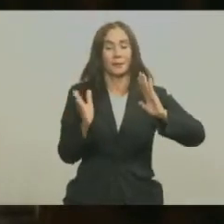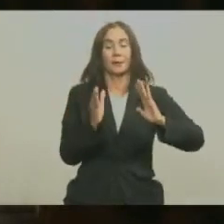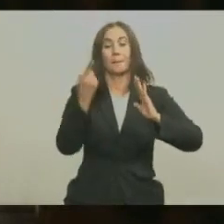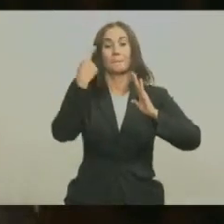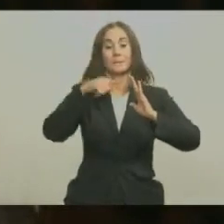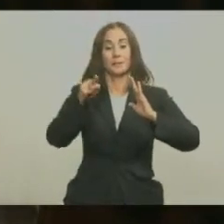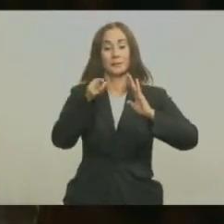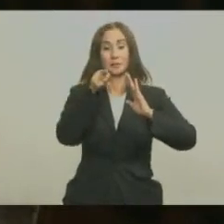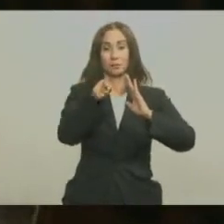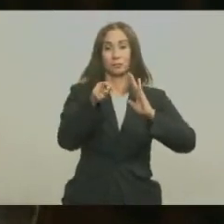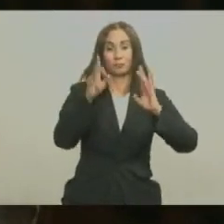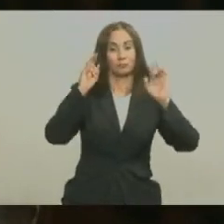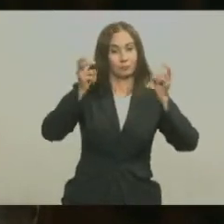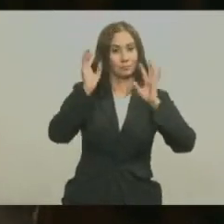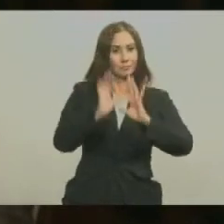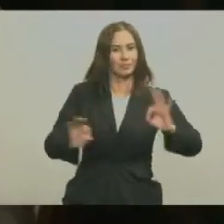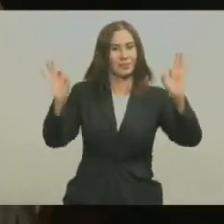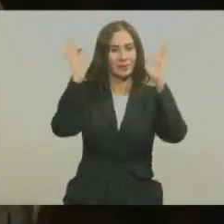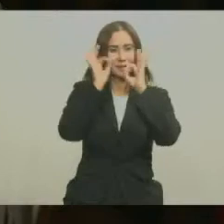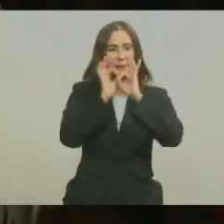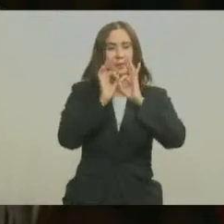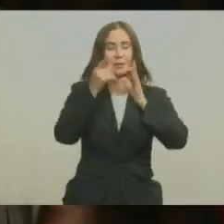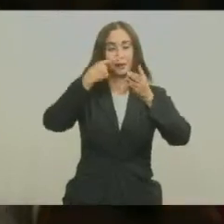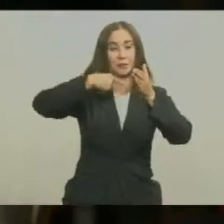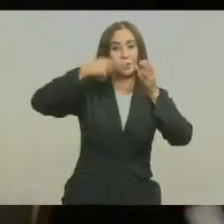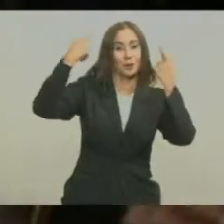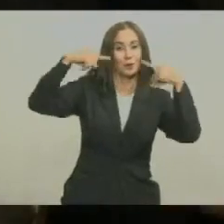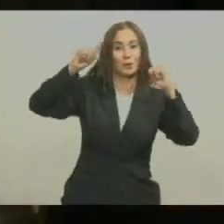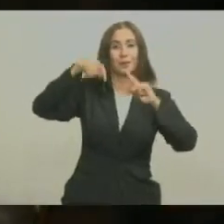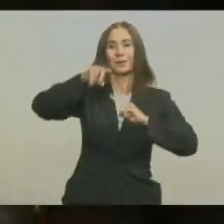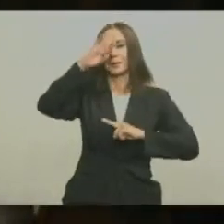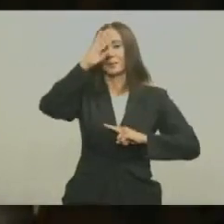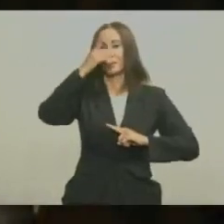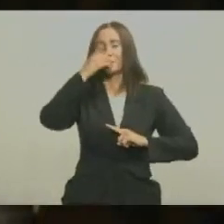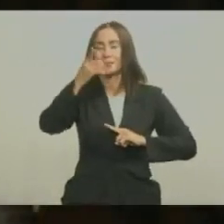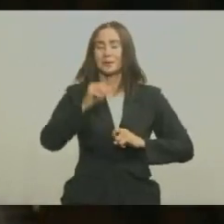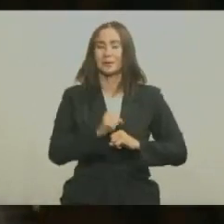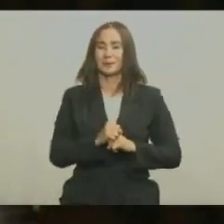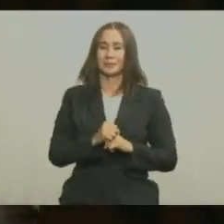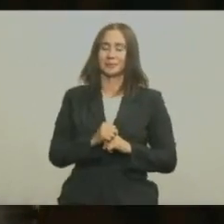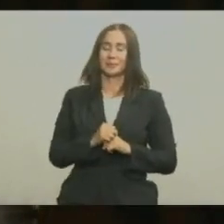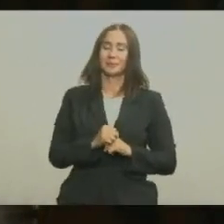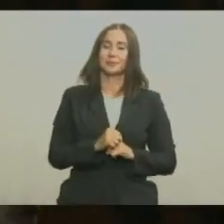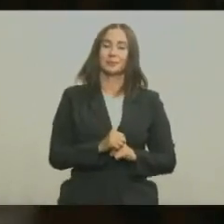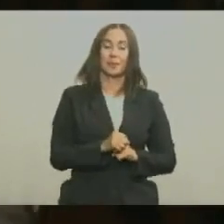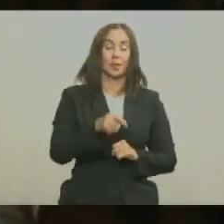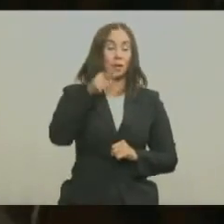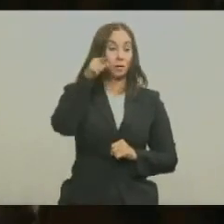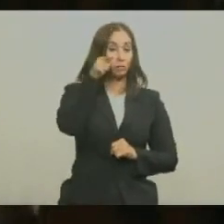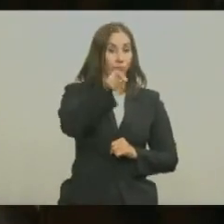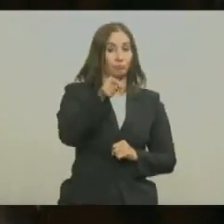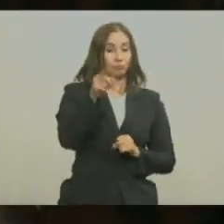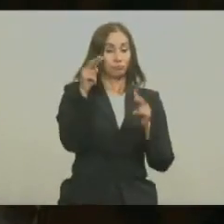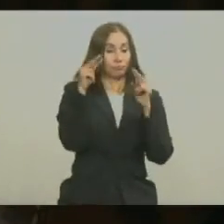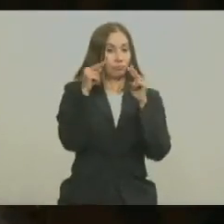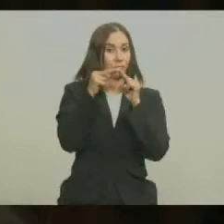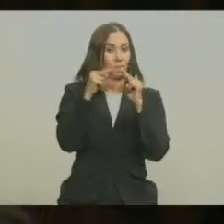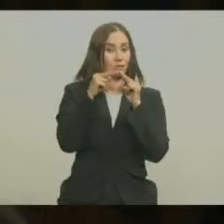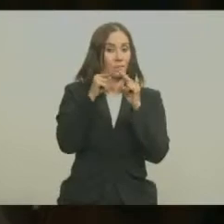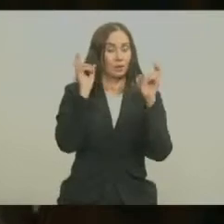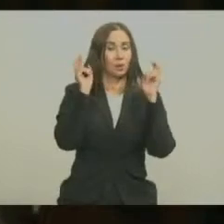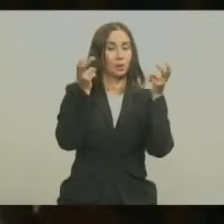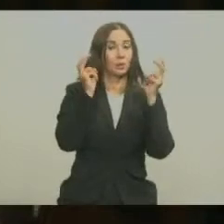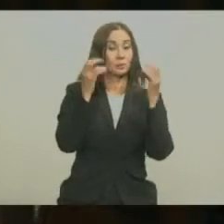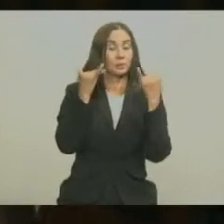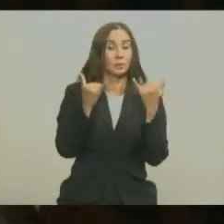paso importantísimo en República Dominicana. Con el conocimiento de los temas que hoy estamos tratando, en